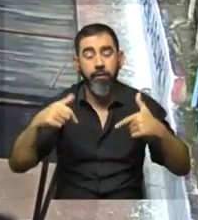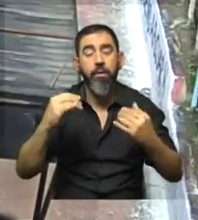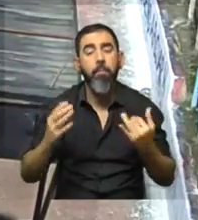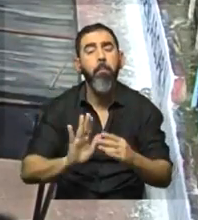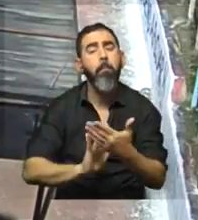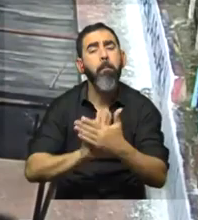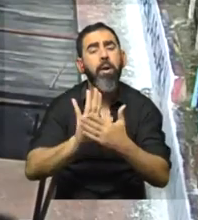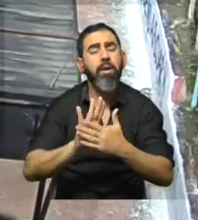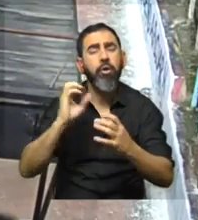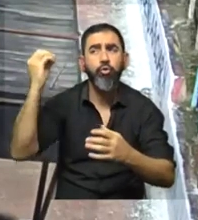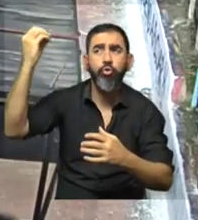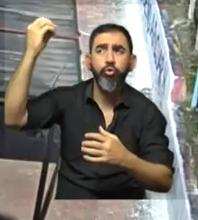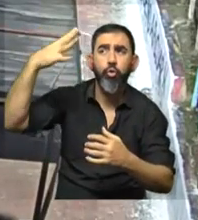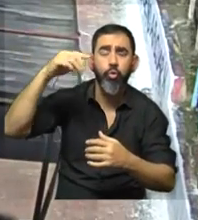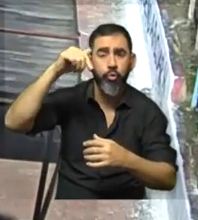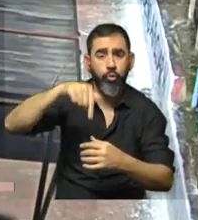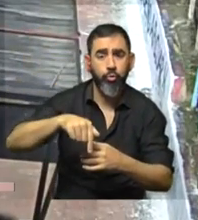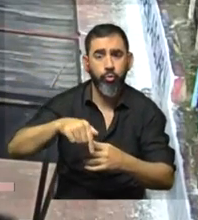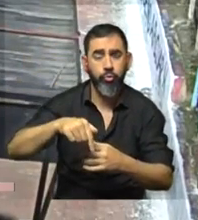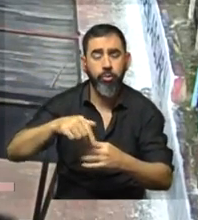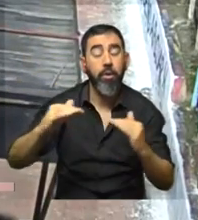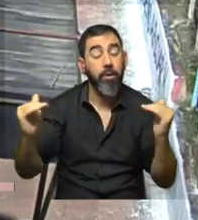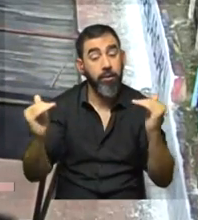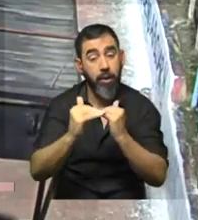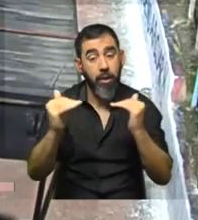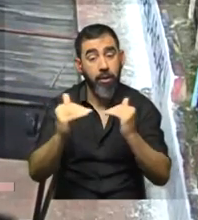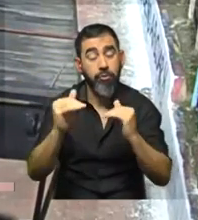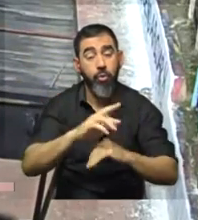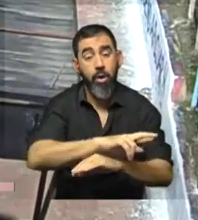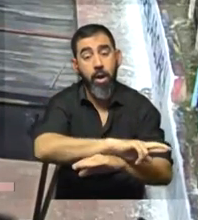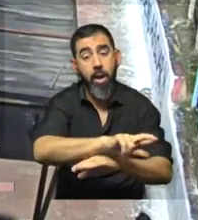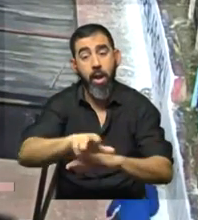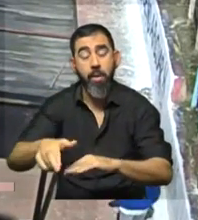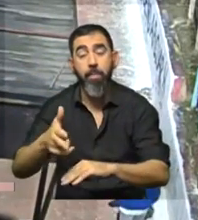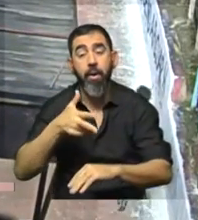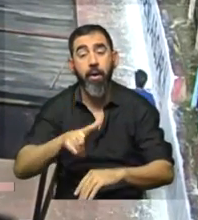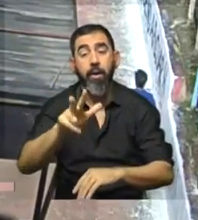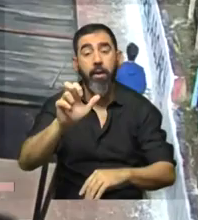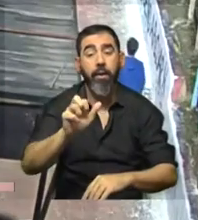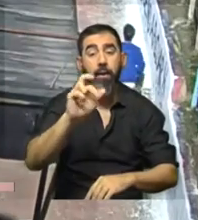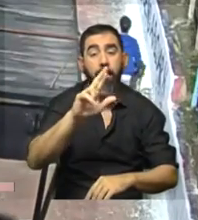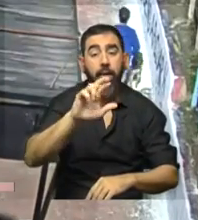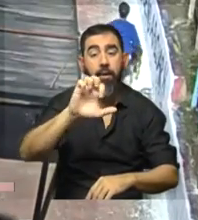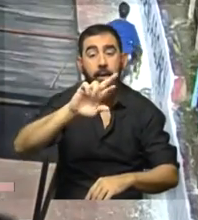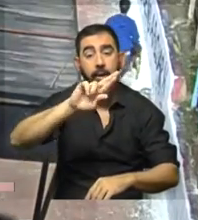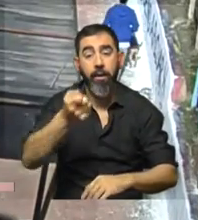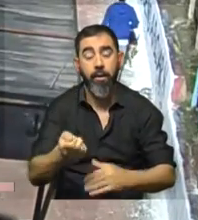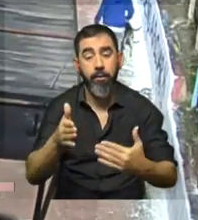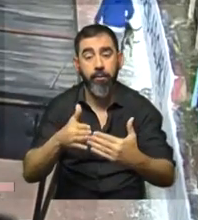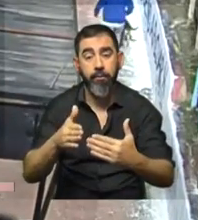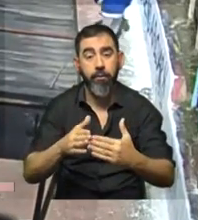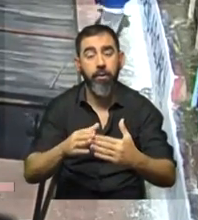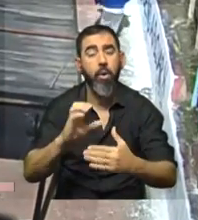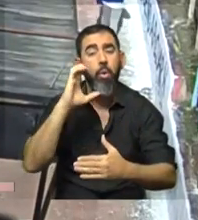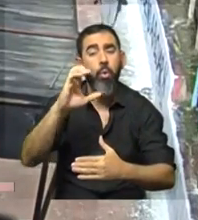que está muy soleada, con algo de tránsito allí en la Rambla. Y Luis Alberto Herrera. Efectivamente. El viejo club